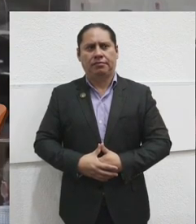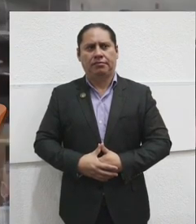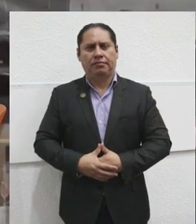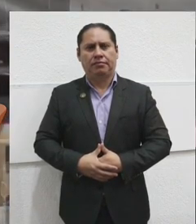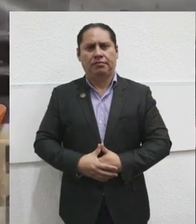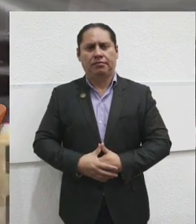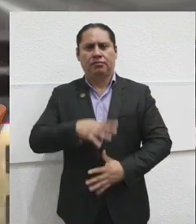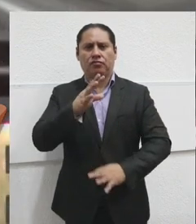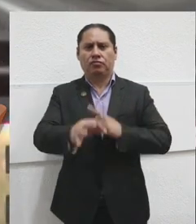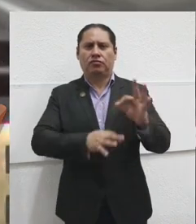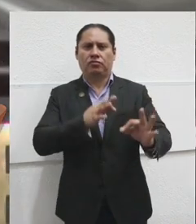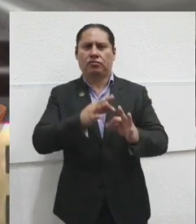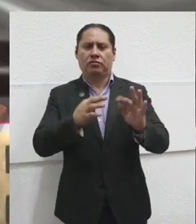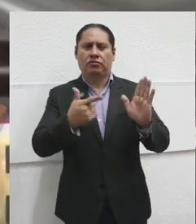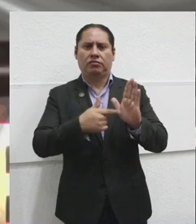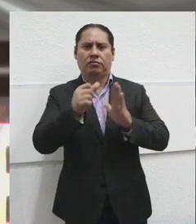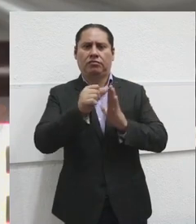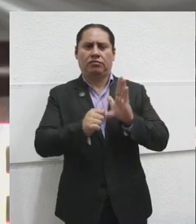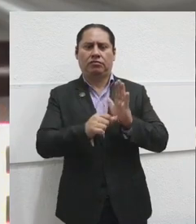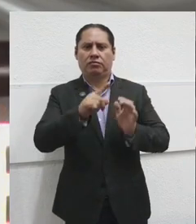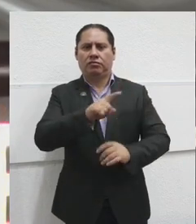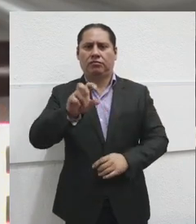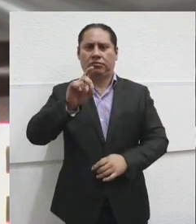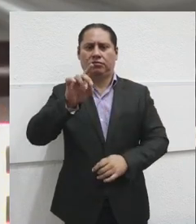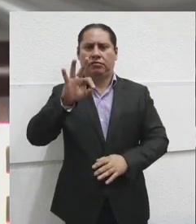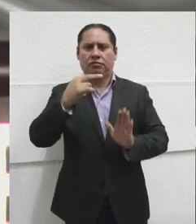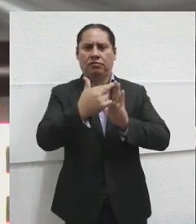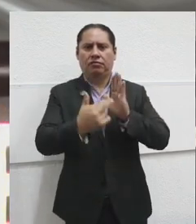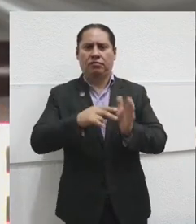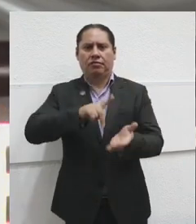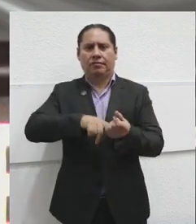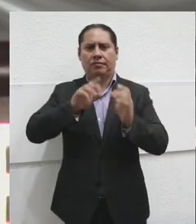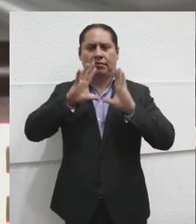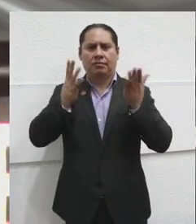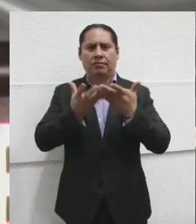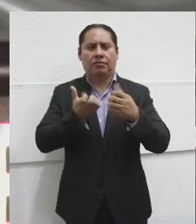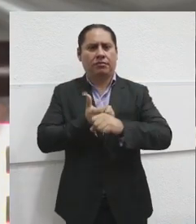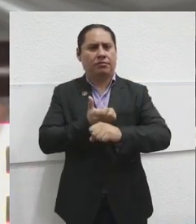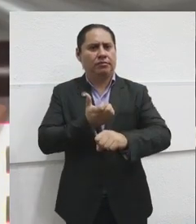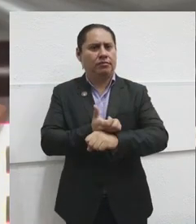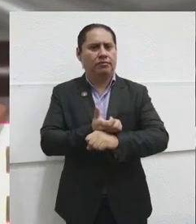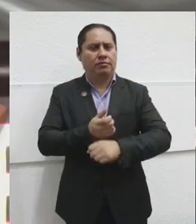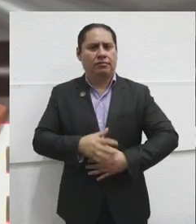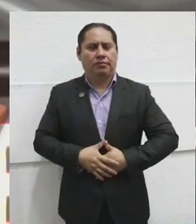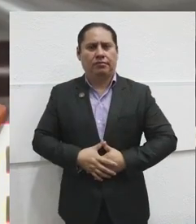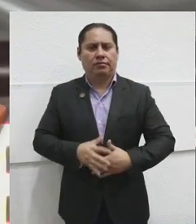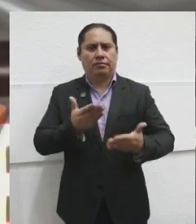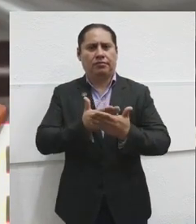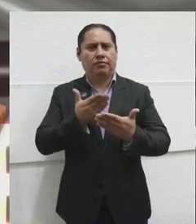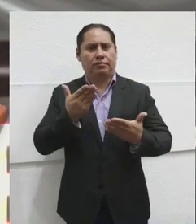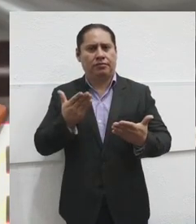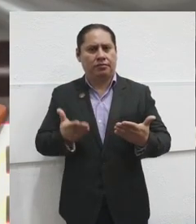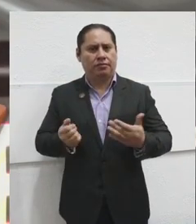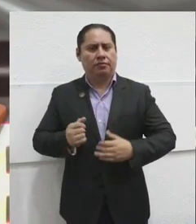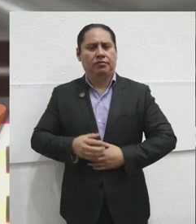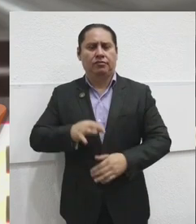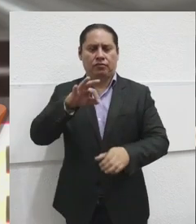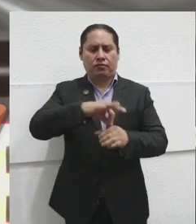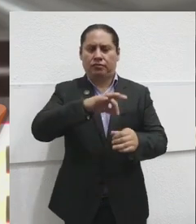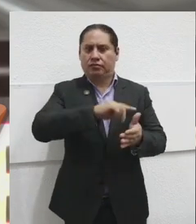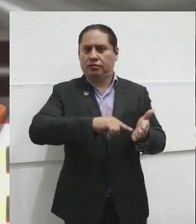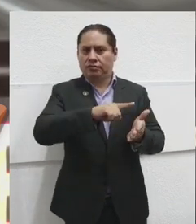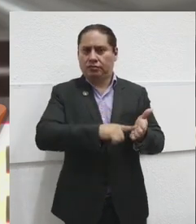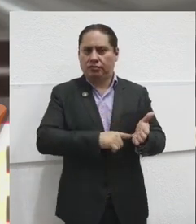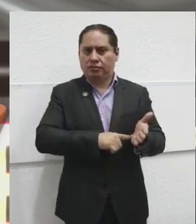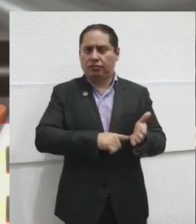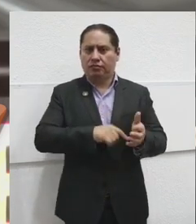En cumplimiento al artículo 133 del Reglamento Interior de este propio Poder Legislativo, procederemos a someter a votación nominal